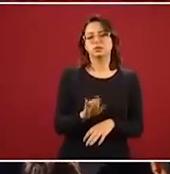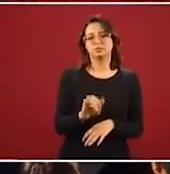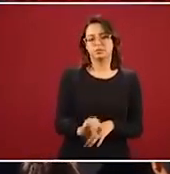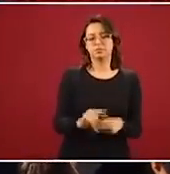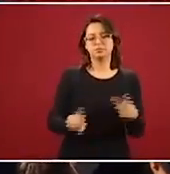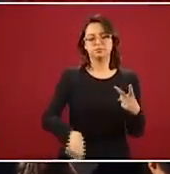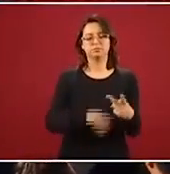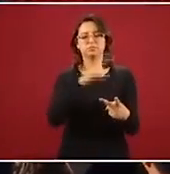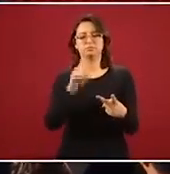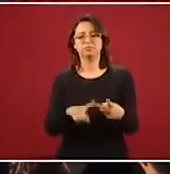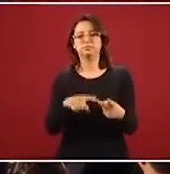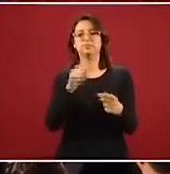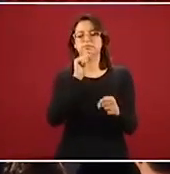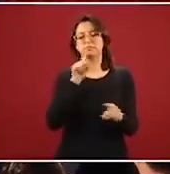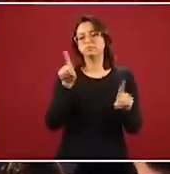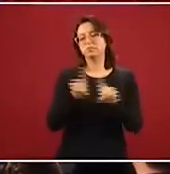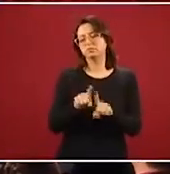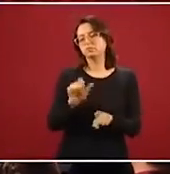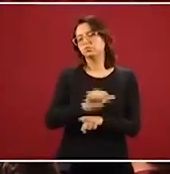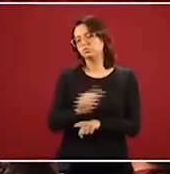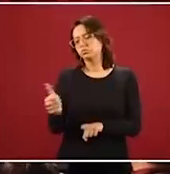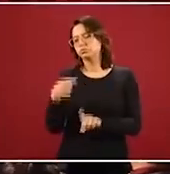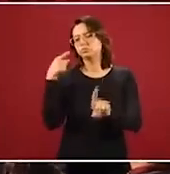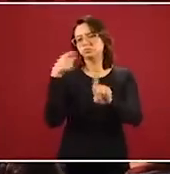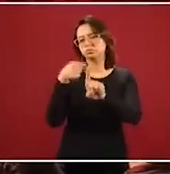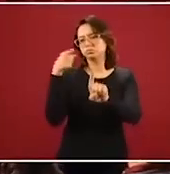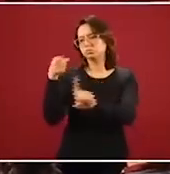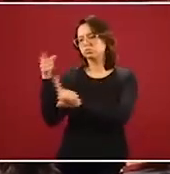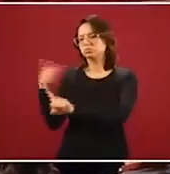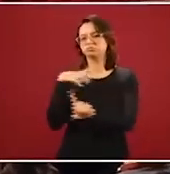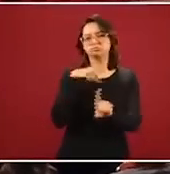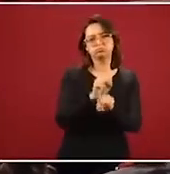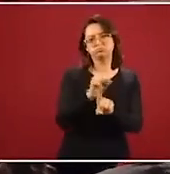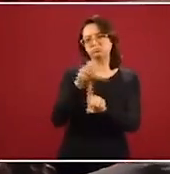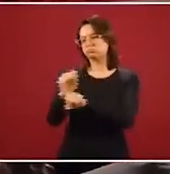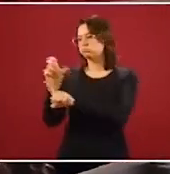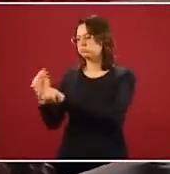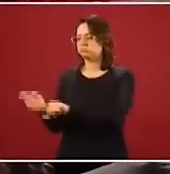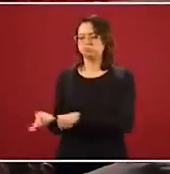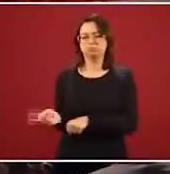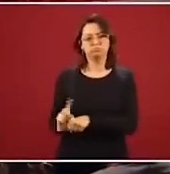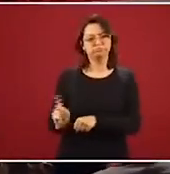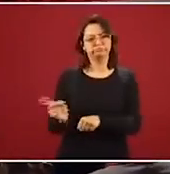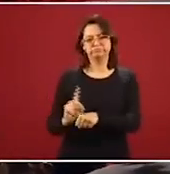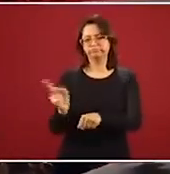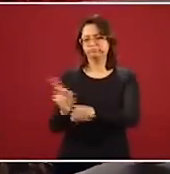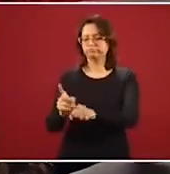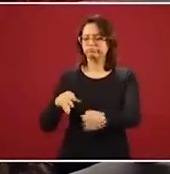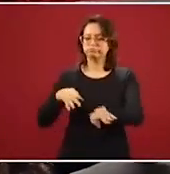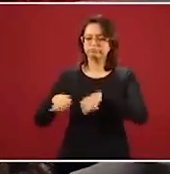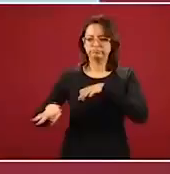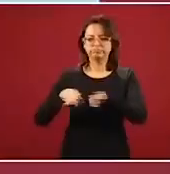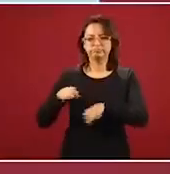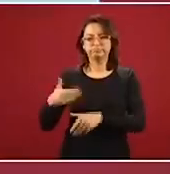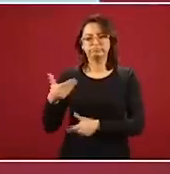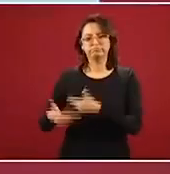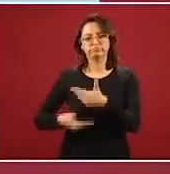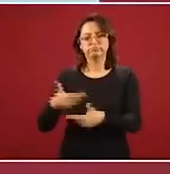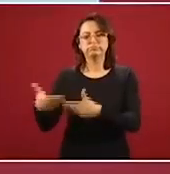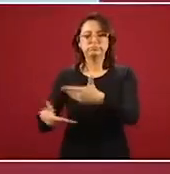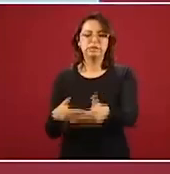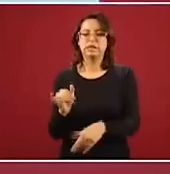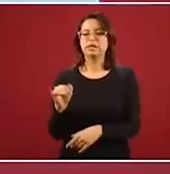algunos logros institucionales específicos que revelan el trabajo continuo que se hace particularmente en las instituciones de seguridad